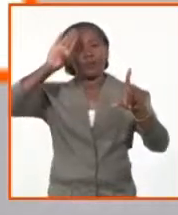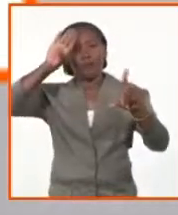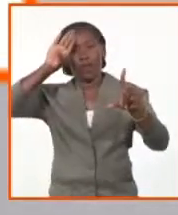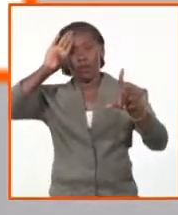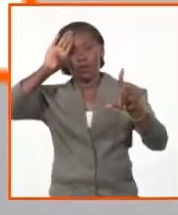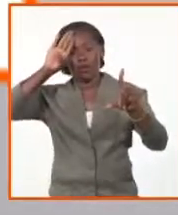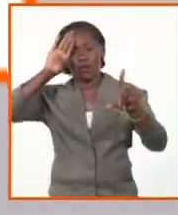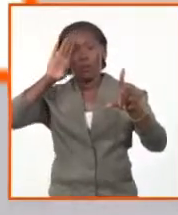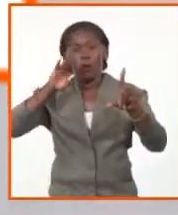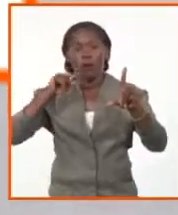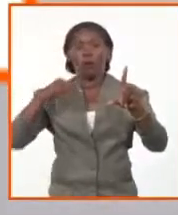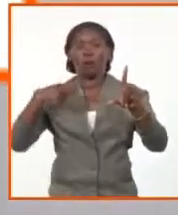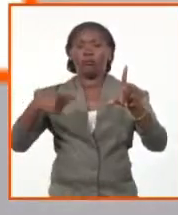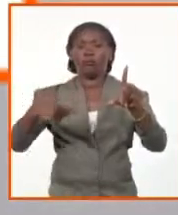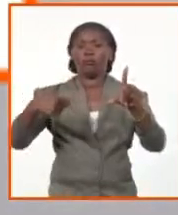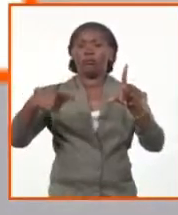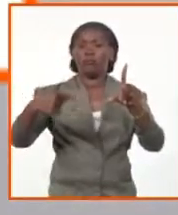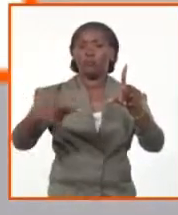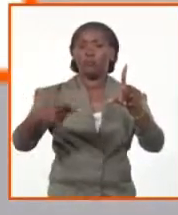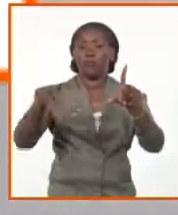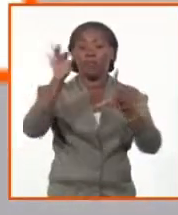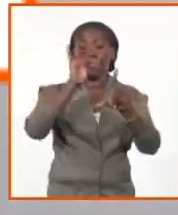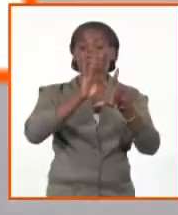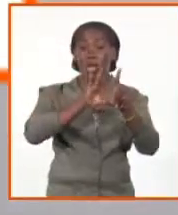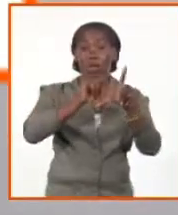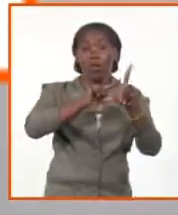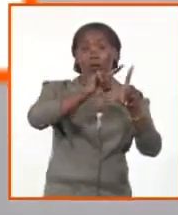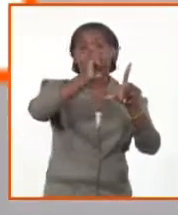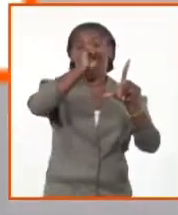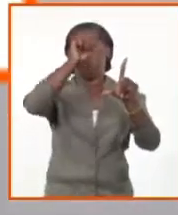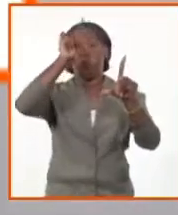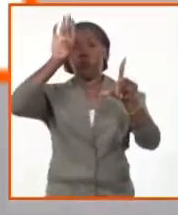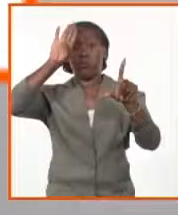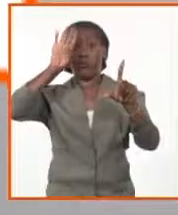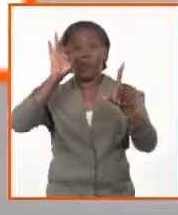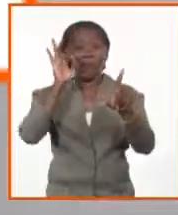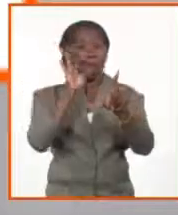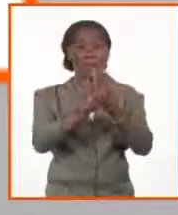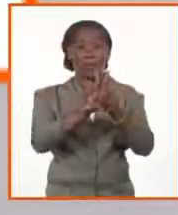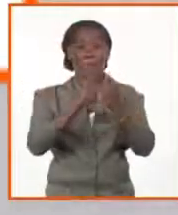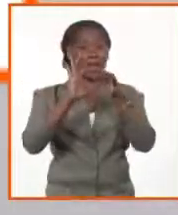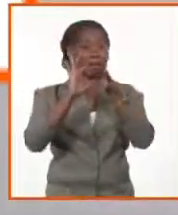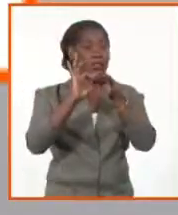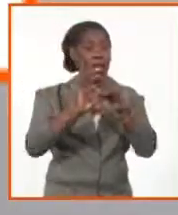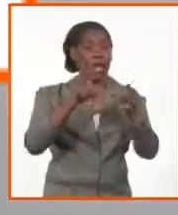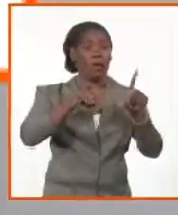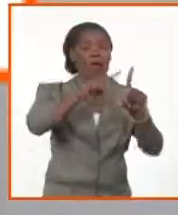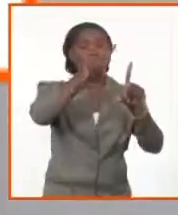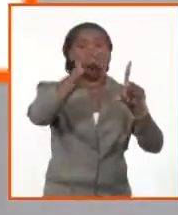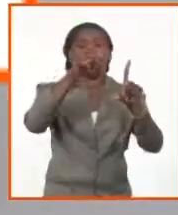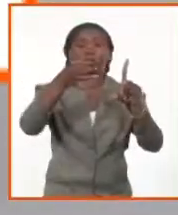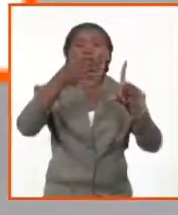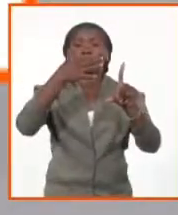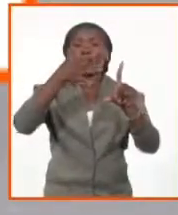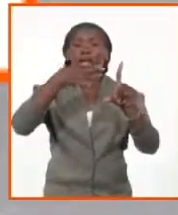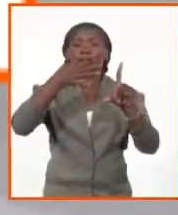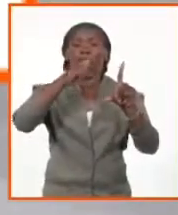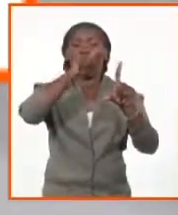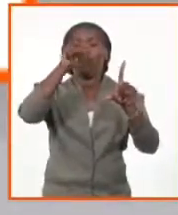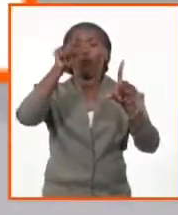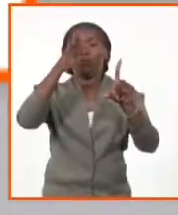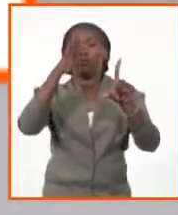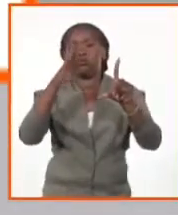días sea el dengue también se decía por acá es una enfermedad de un curso relativamente corto con eso lo diferencia